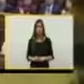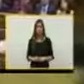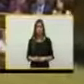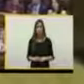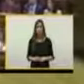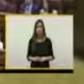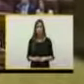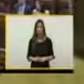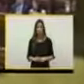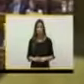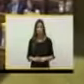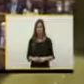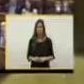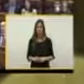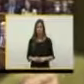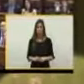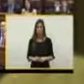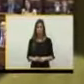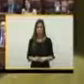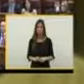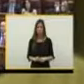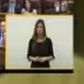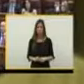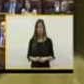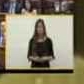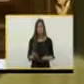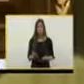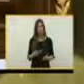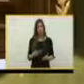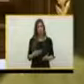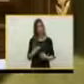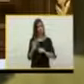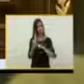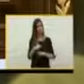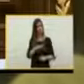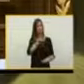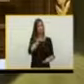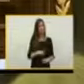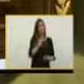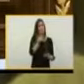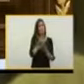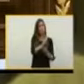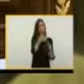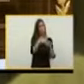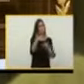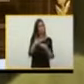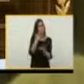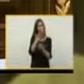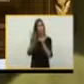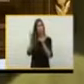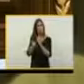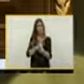elemento que se chama teledirección. É dicir, eu non desvoto, volvo á pregunta inicial. Dase, a pregunta inicial, dase como posible